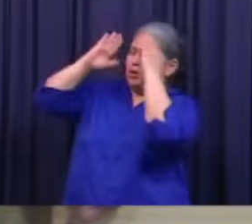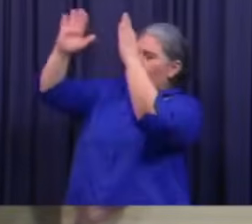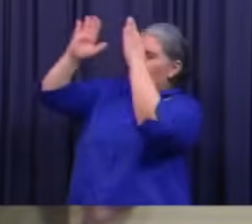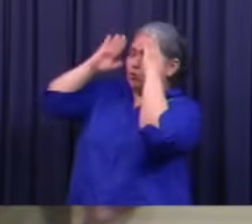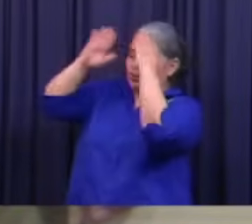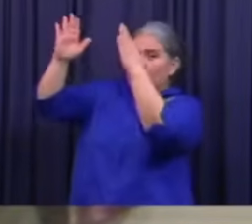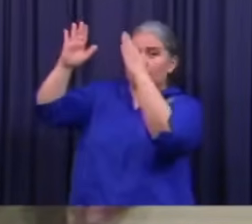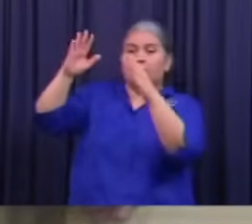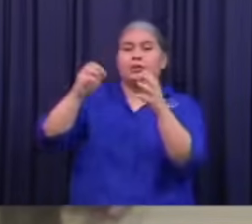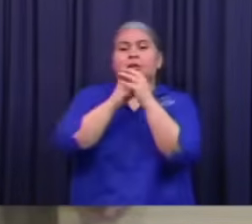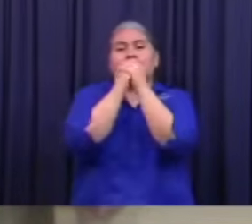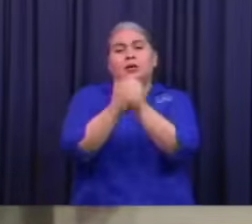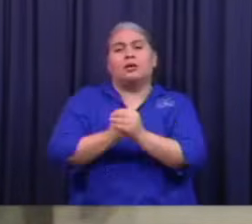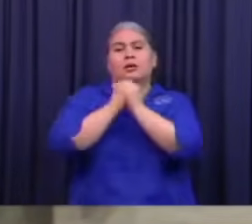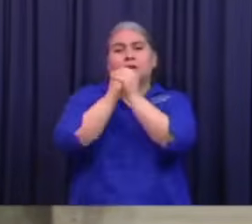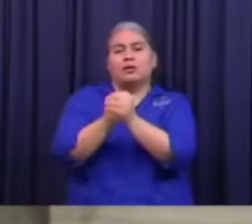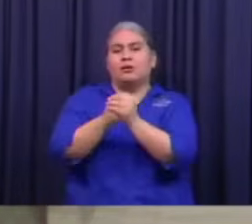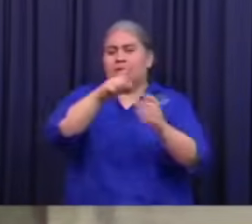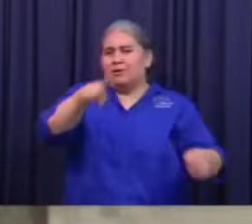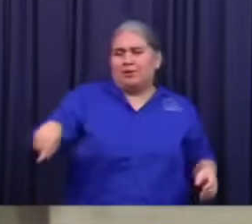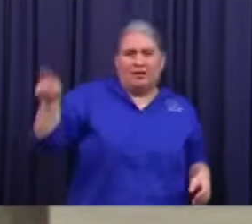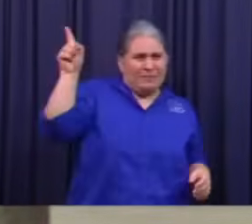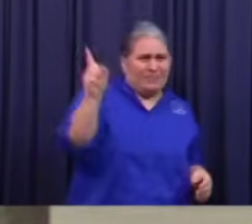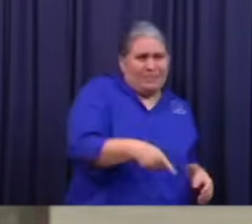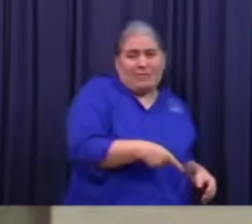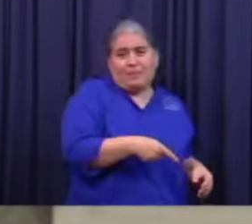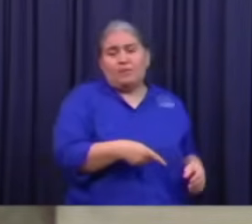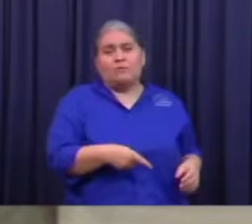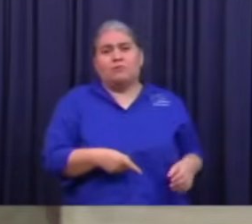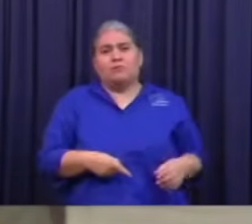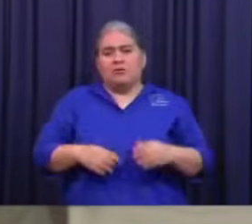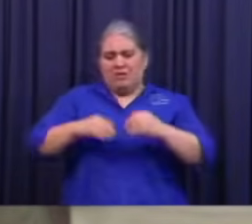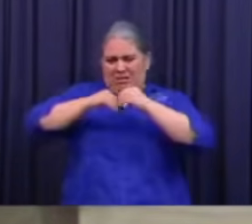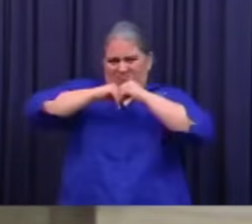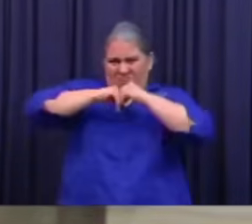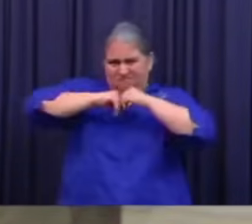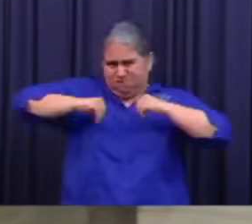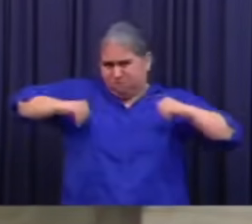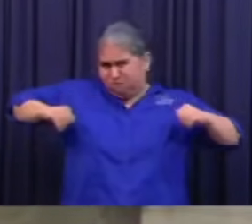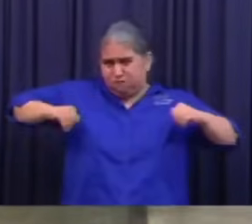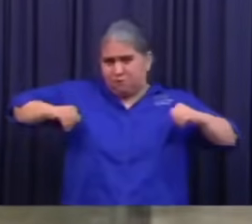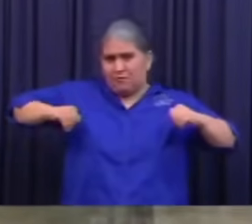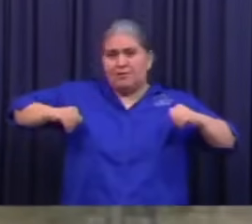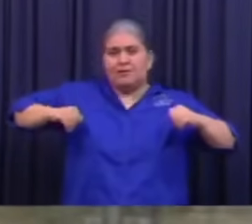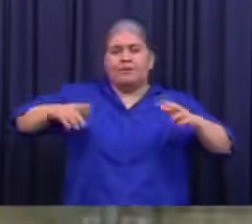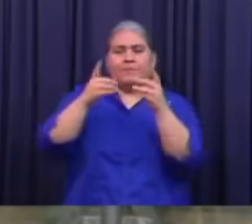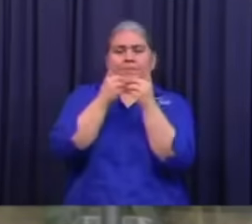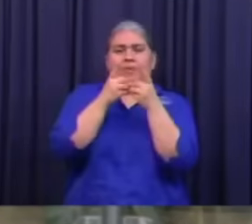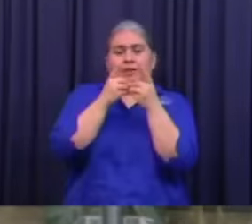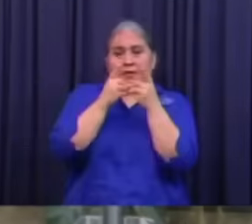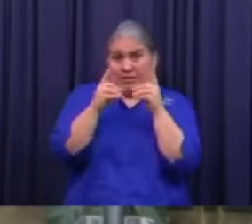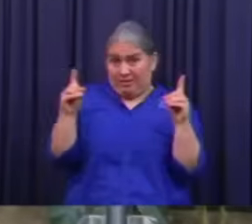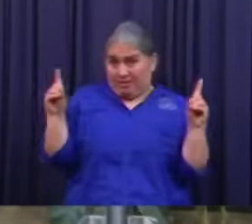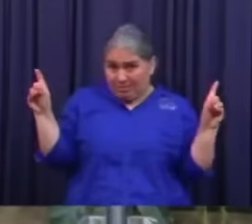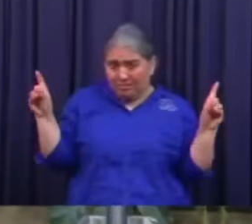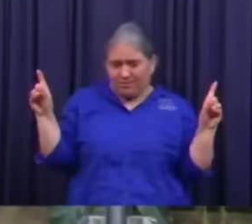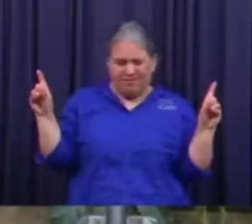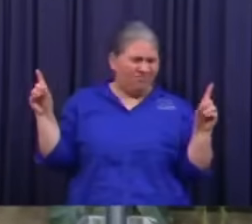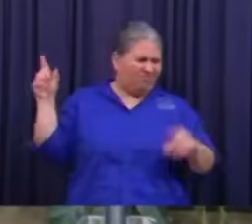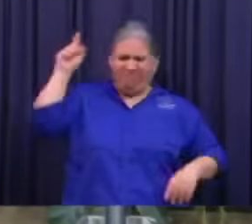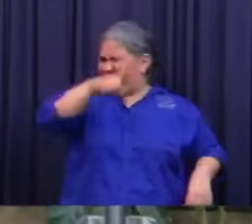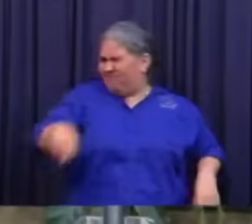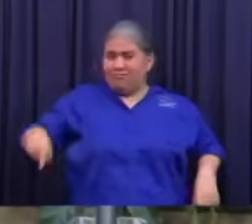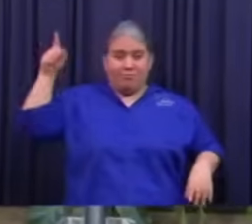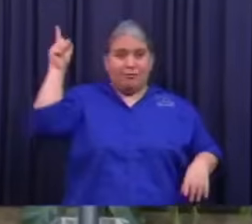tuo Espíritu de división reprendemos todo divorcio reprendemos todo eso porque me adjunto a lo que tú hiciste y Pediste y